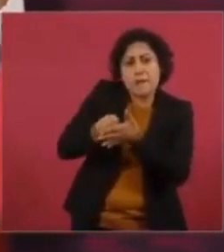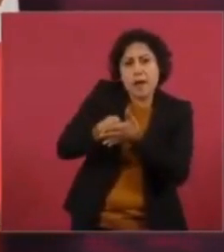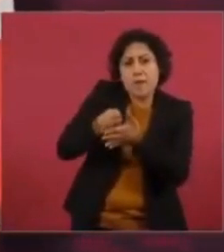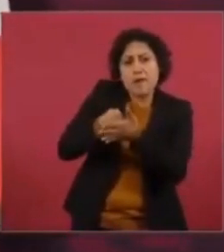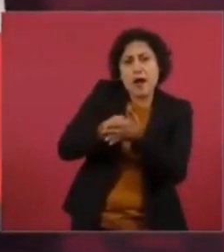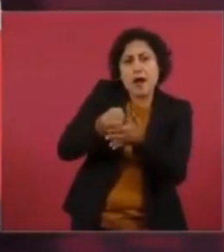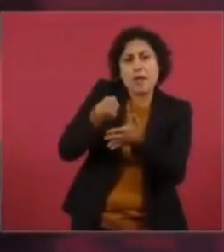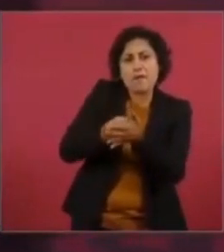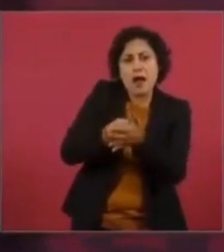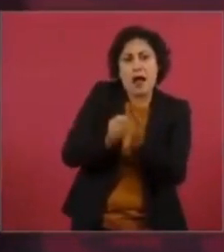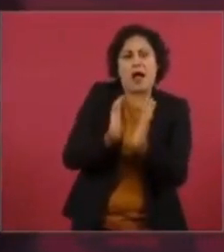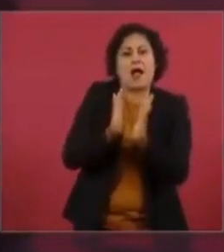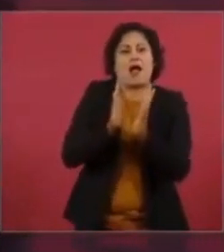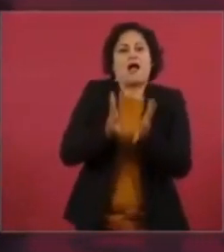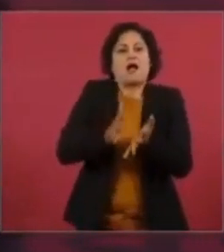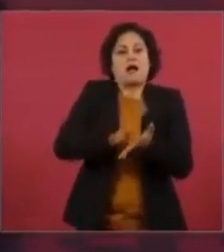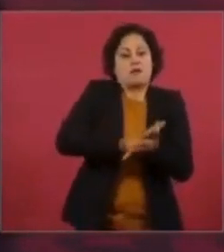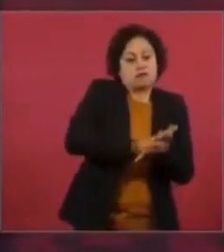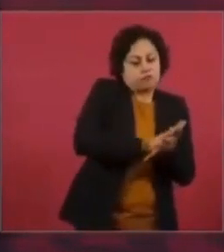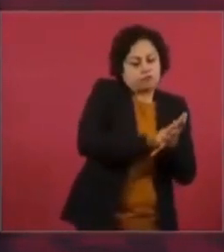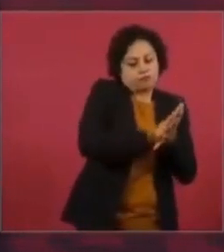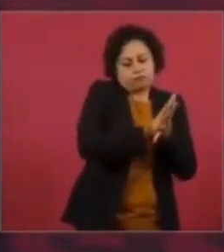que no va